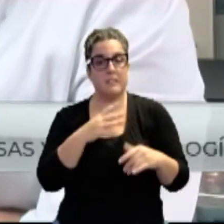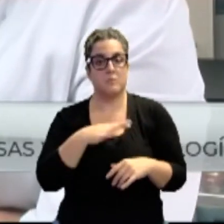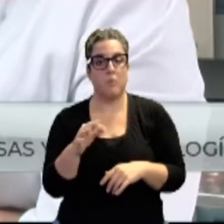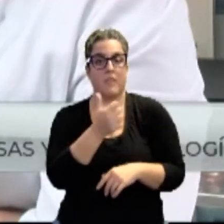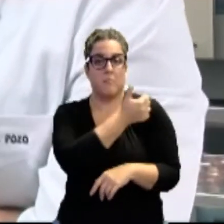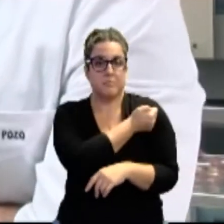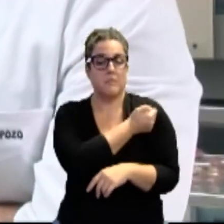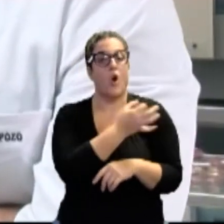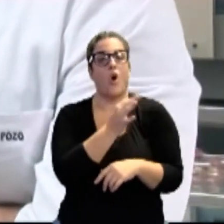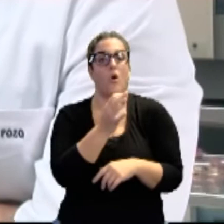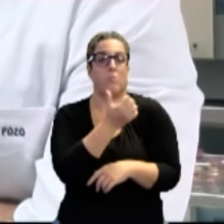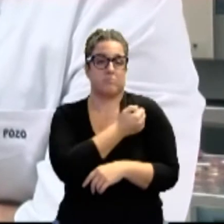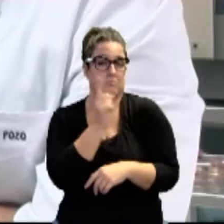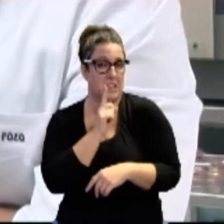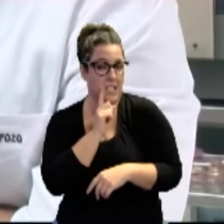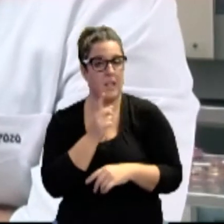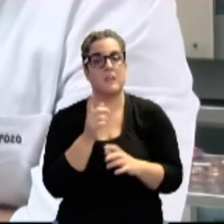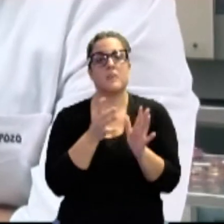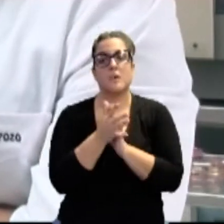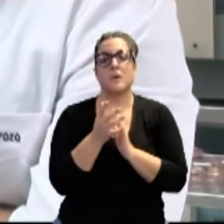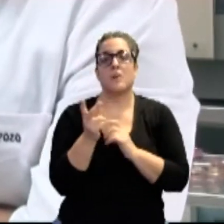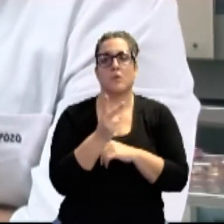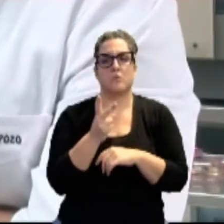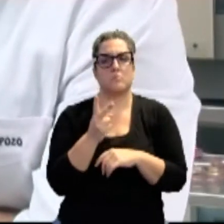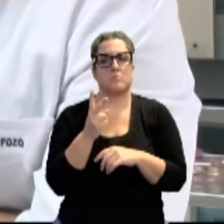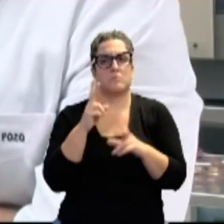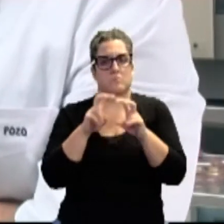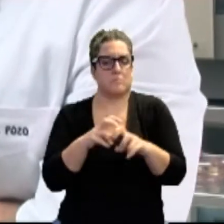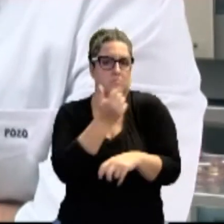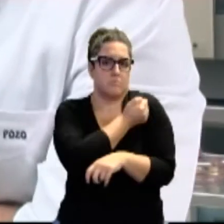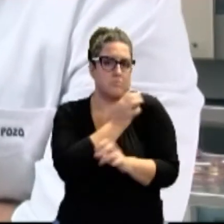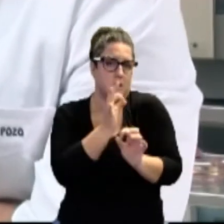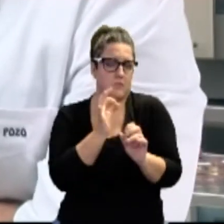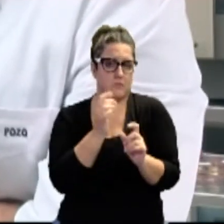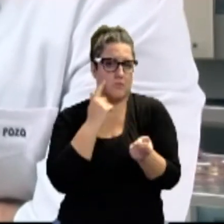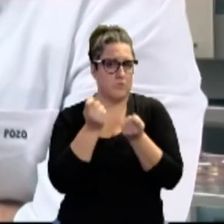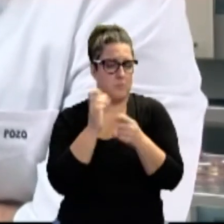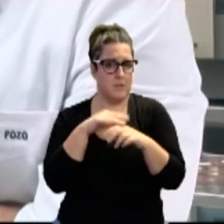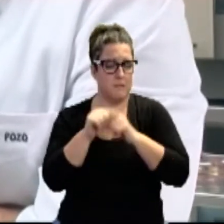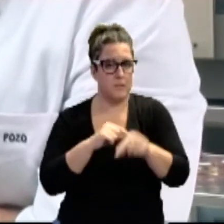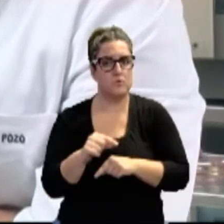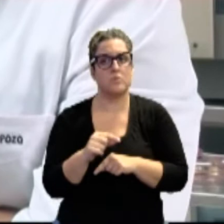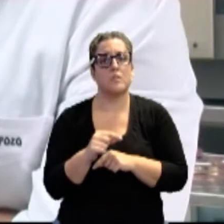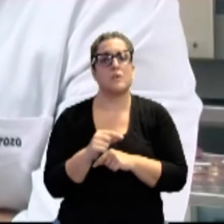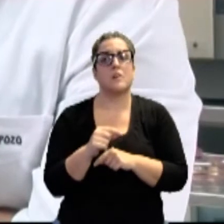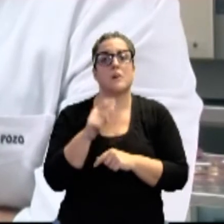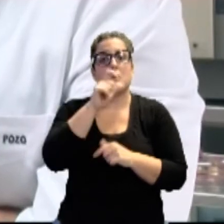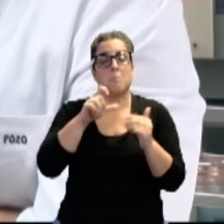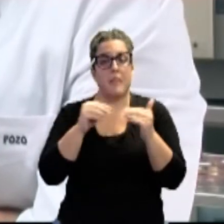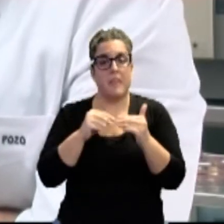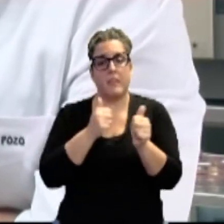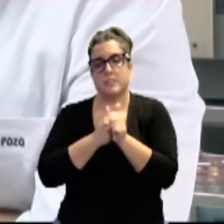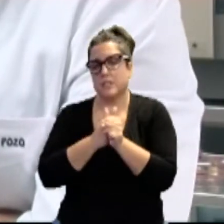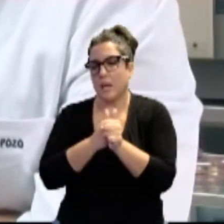de adenovirus recombinante, una tecnología ya empleada desde hace muchísimo tiempo. Y a los pacientes se les hace un seguimiento